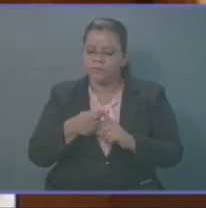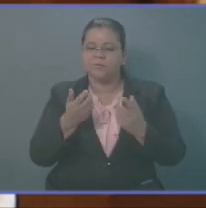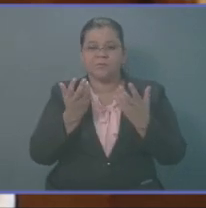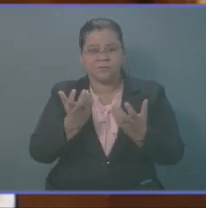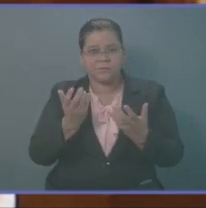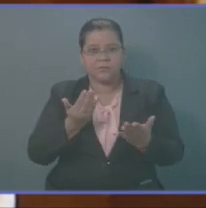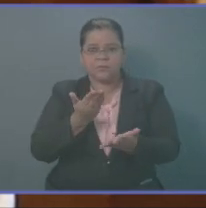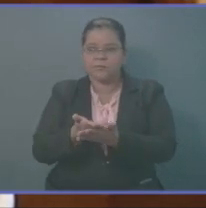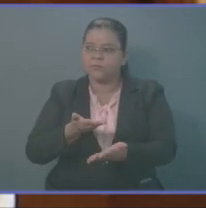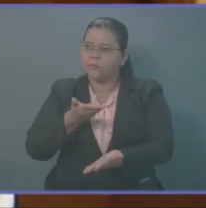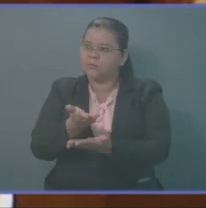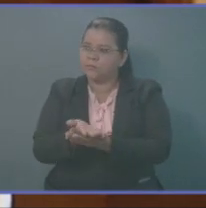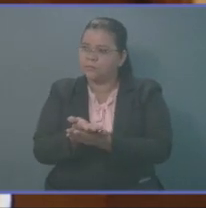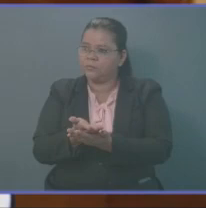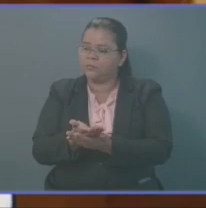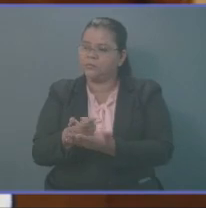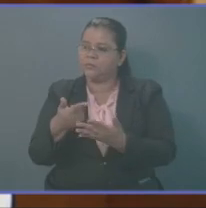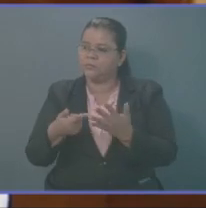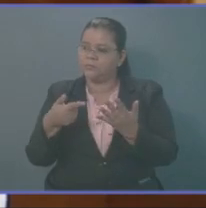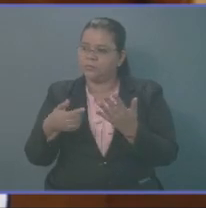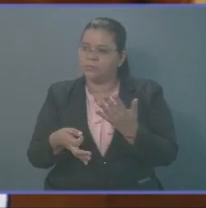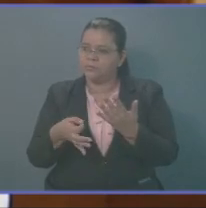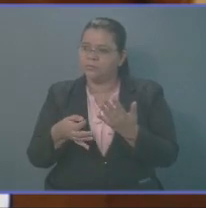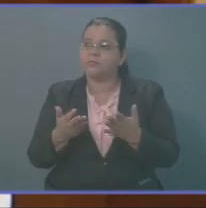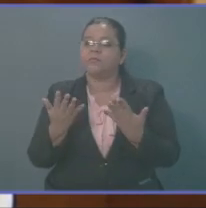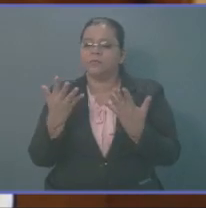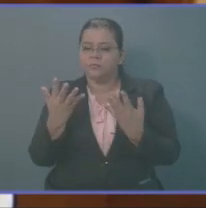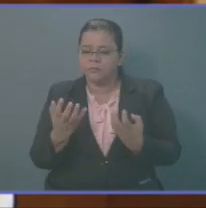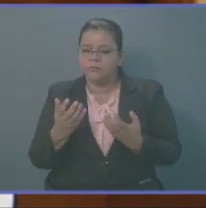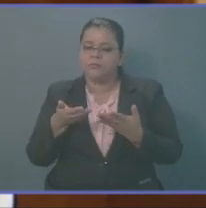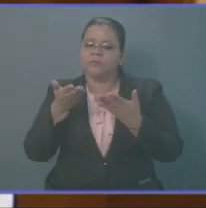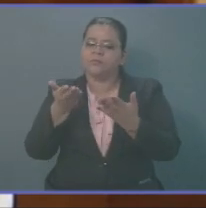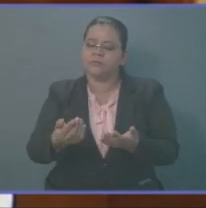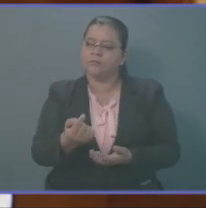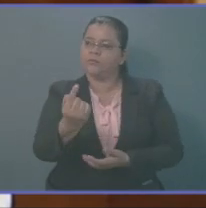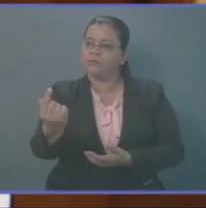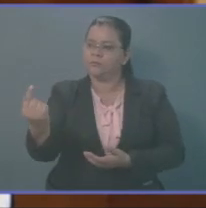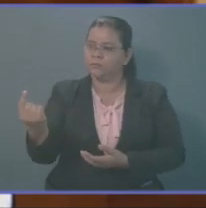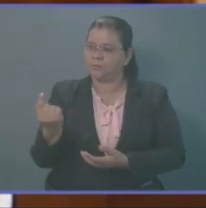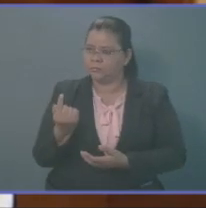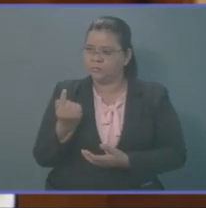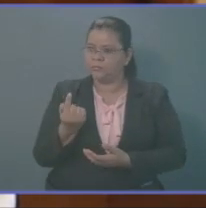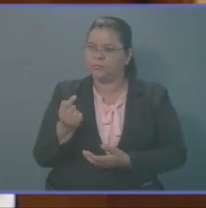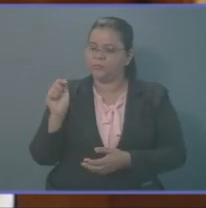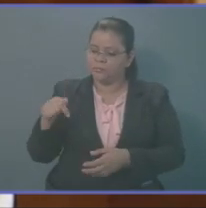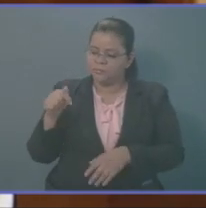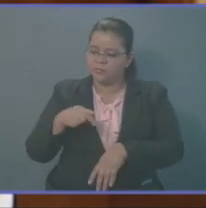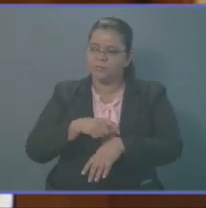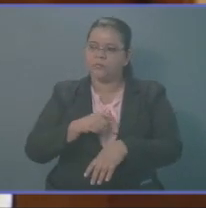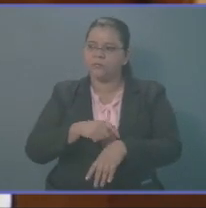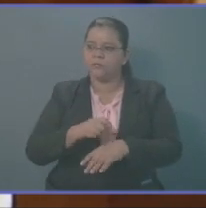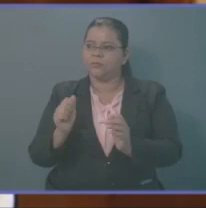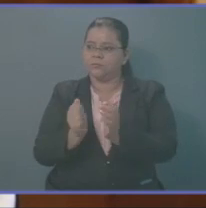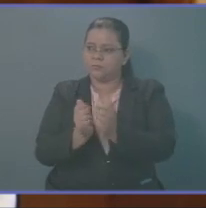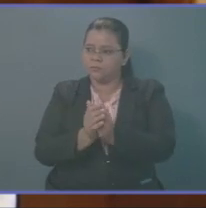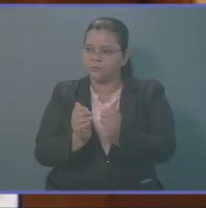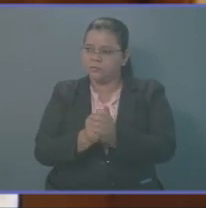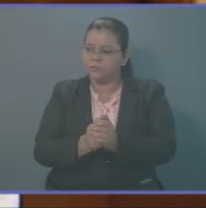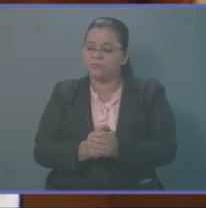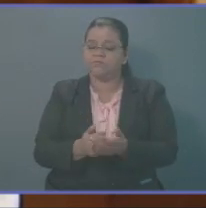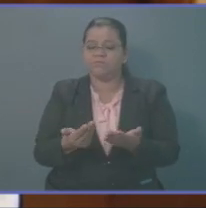varias iniciativas con el ánimo de querer ayudar a la población en esta crisis tan complicada y